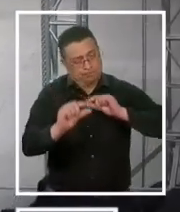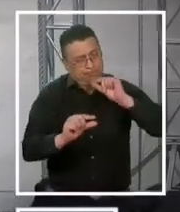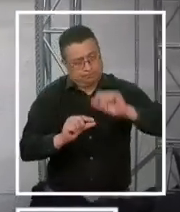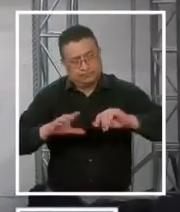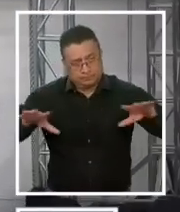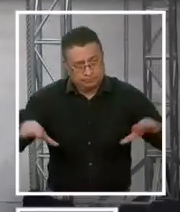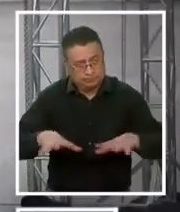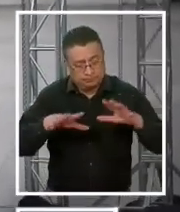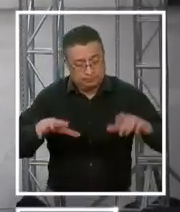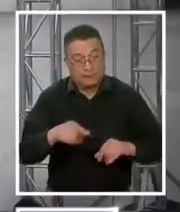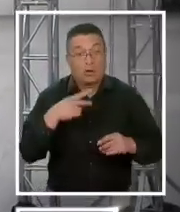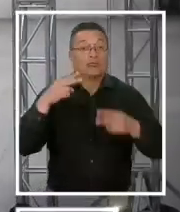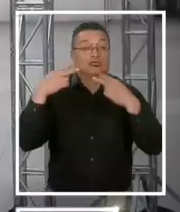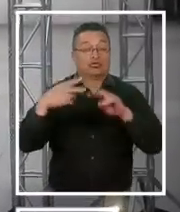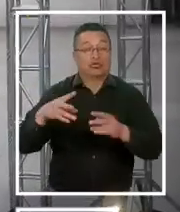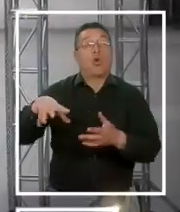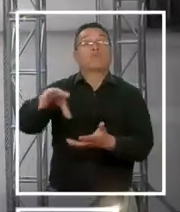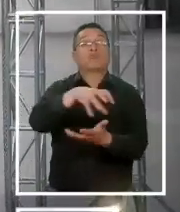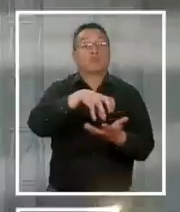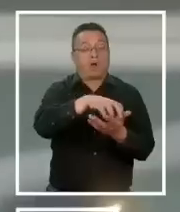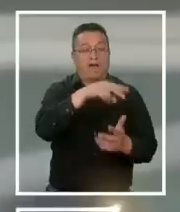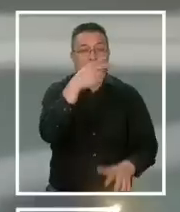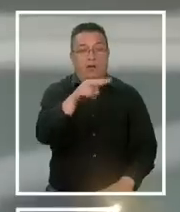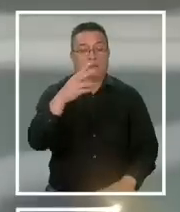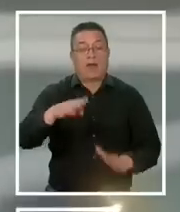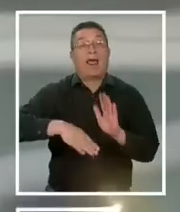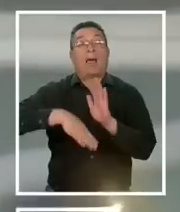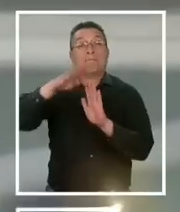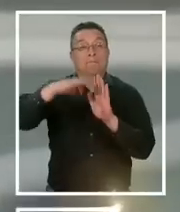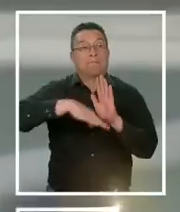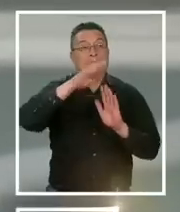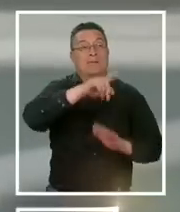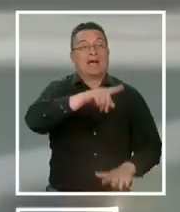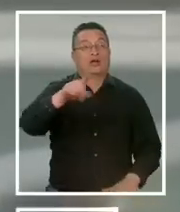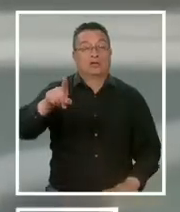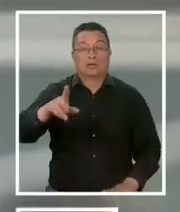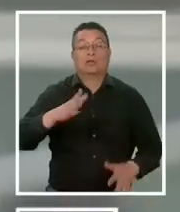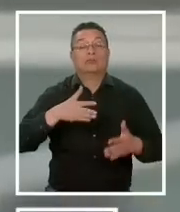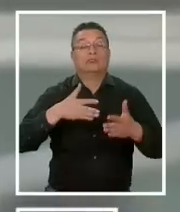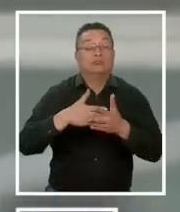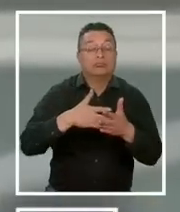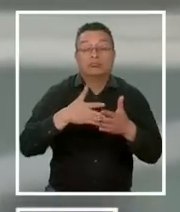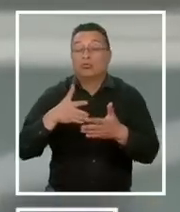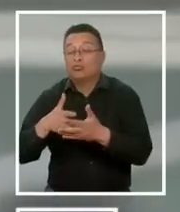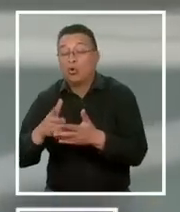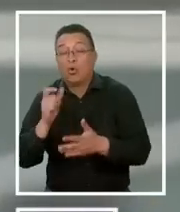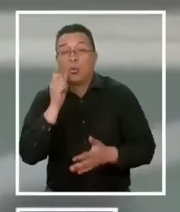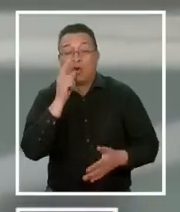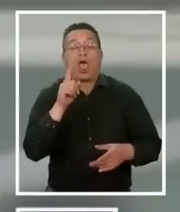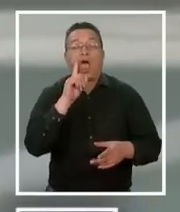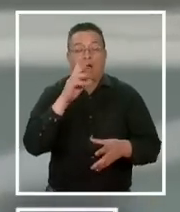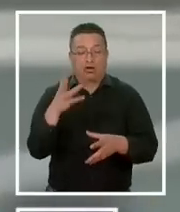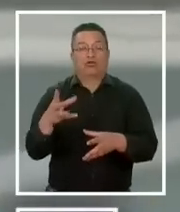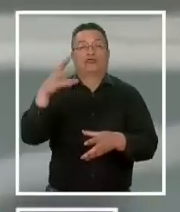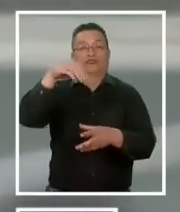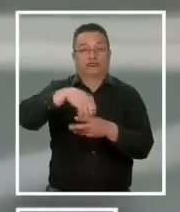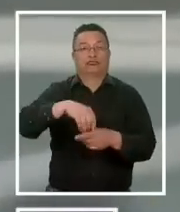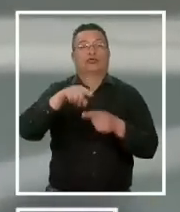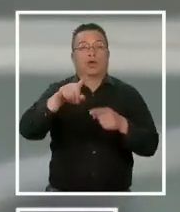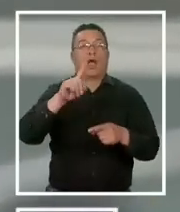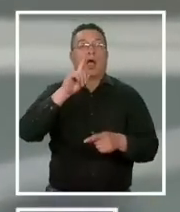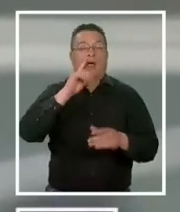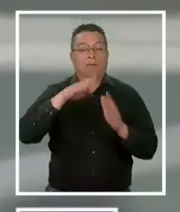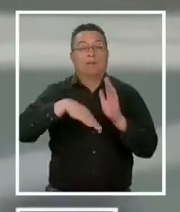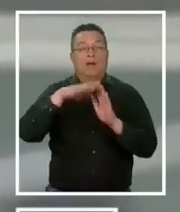pertenece a los pueblos a las mayorías y sus límites se encuentran allí donde se